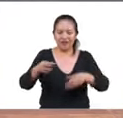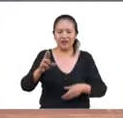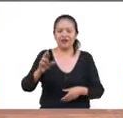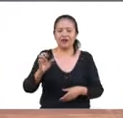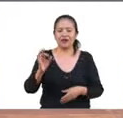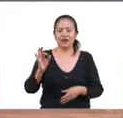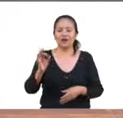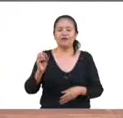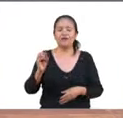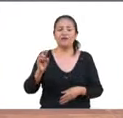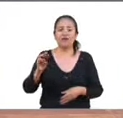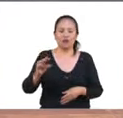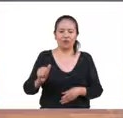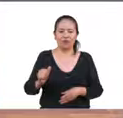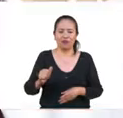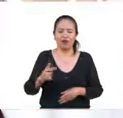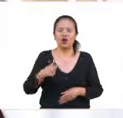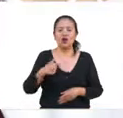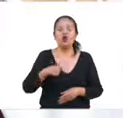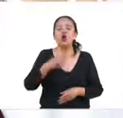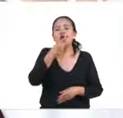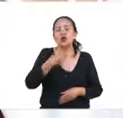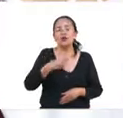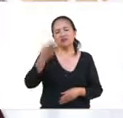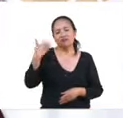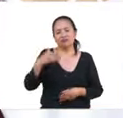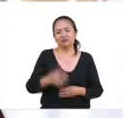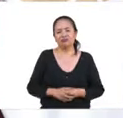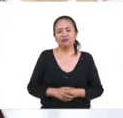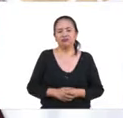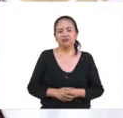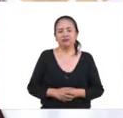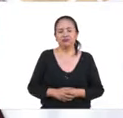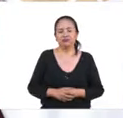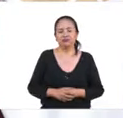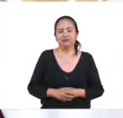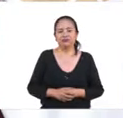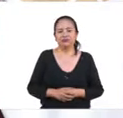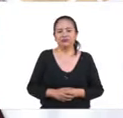Yo en este caso lo que he planteado es que,